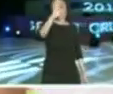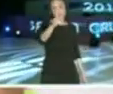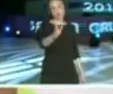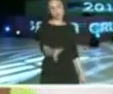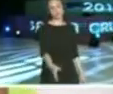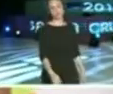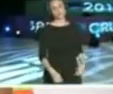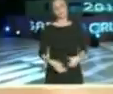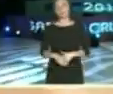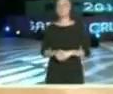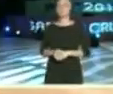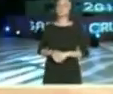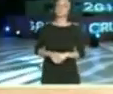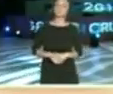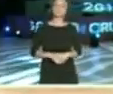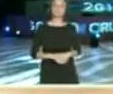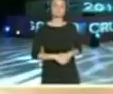directo.